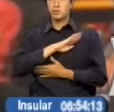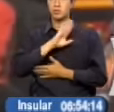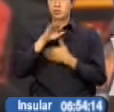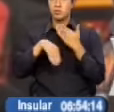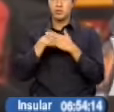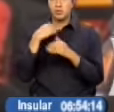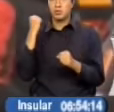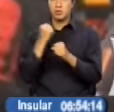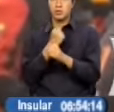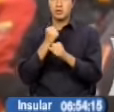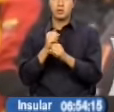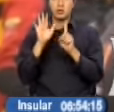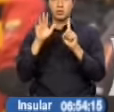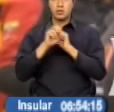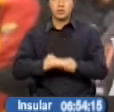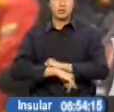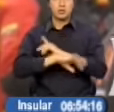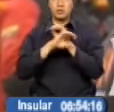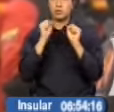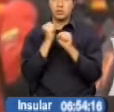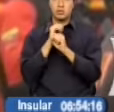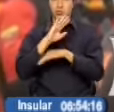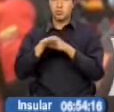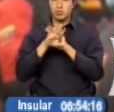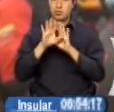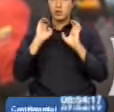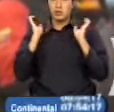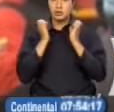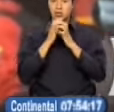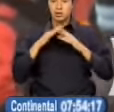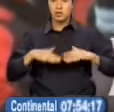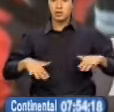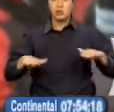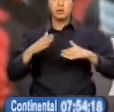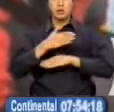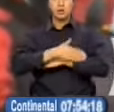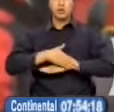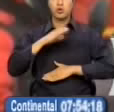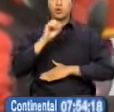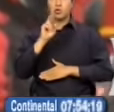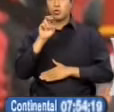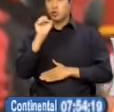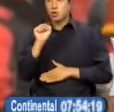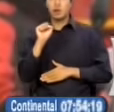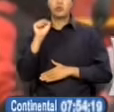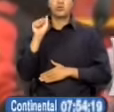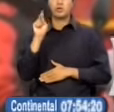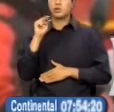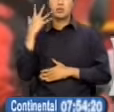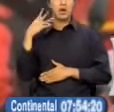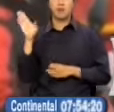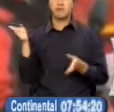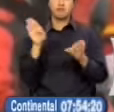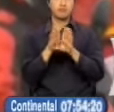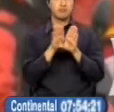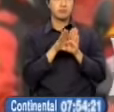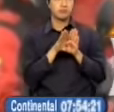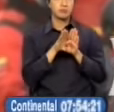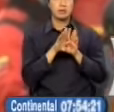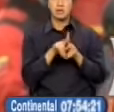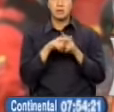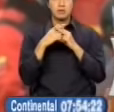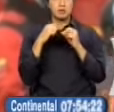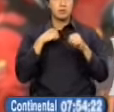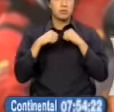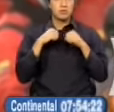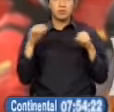ya trabajando es de la esencia el perímetro externo del estado en la calle corre a quinteros sánchez ha sido ya cerrado es decir ya empezó el